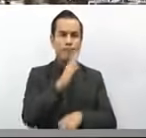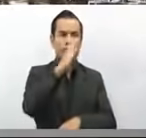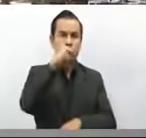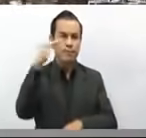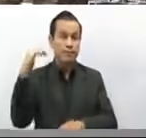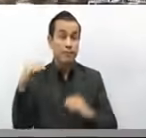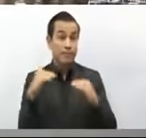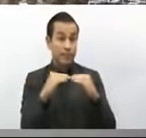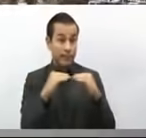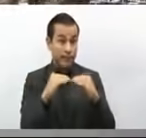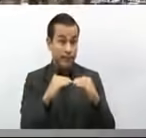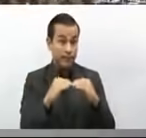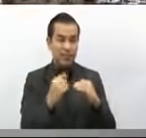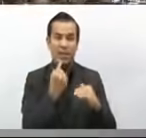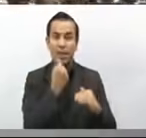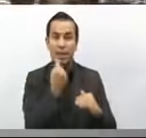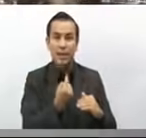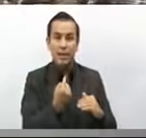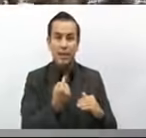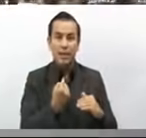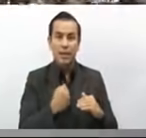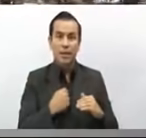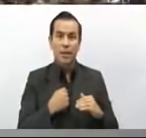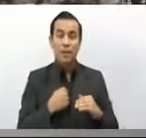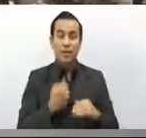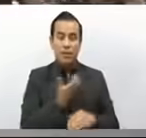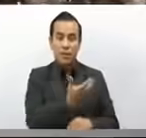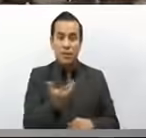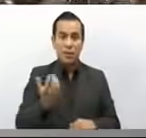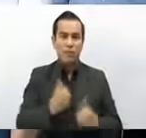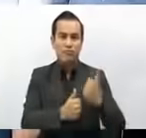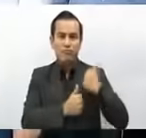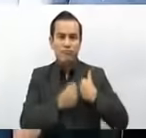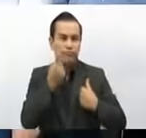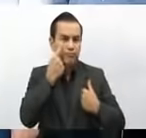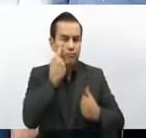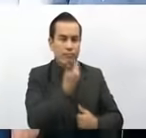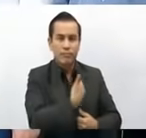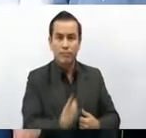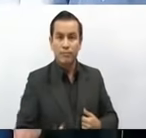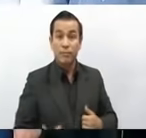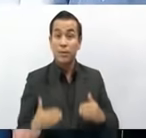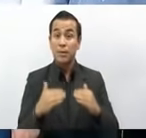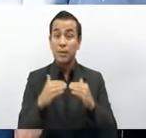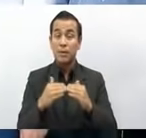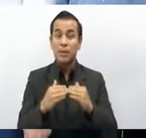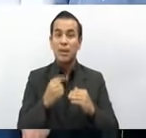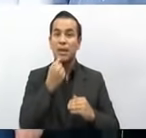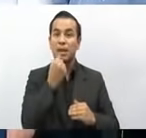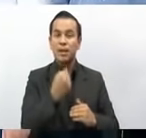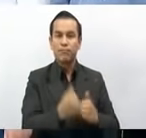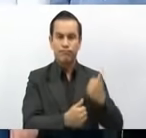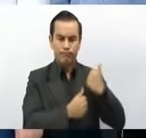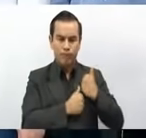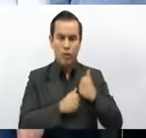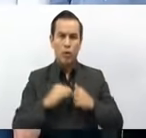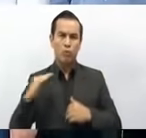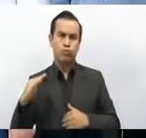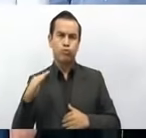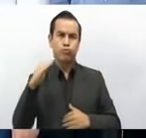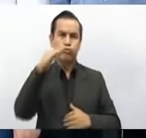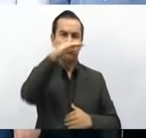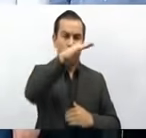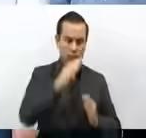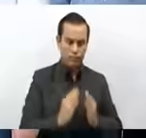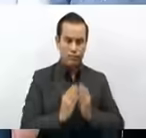el estandarte del Estado Mayor Conjunto y los estandartes de las ramas Ejército, Fuerza Aérea y Fuerza